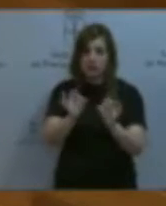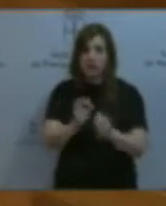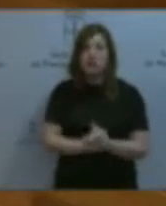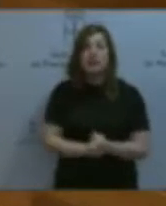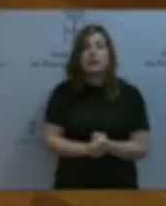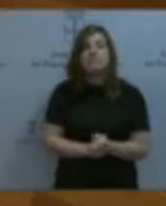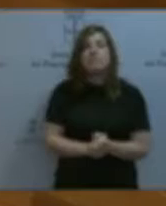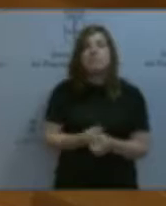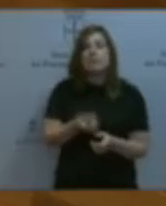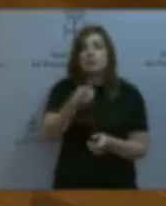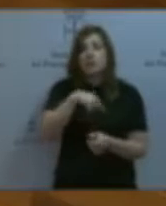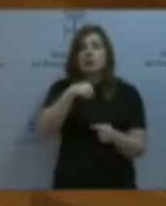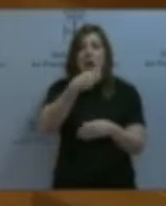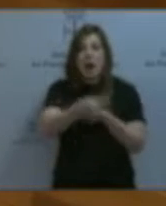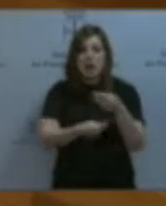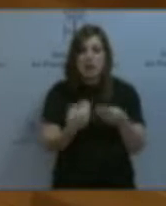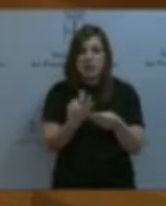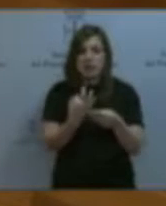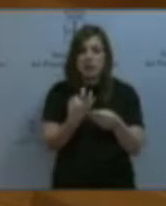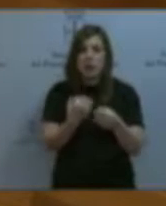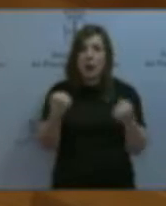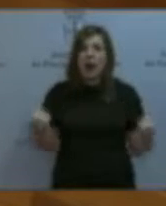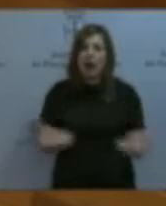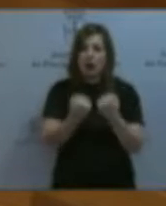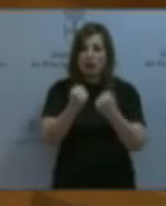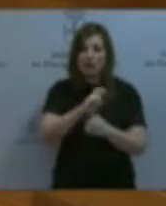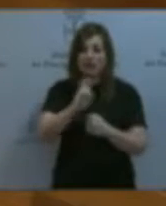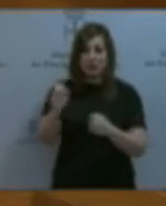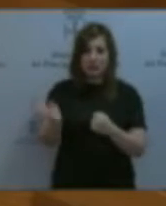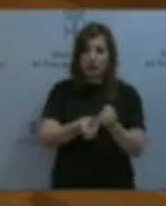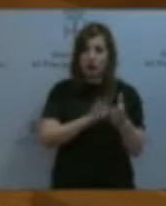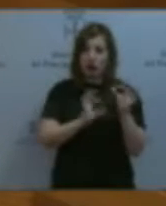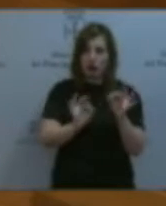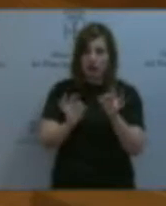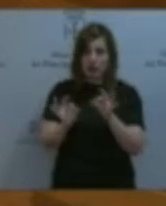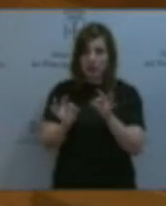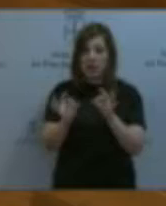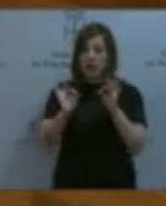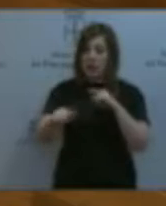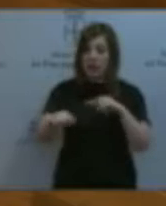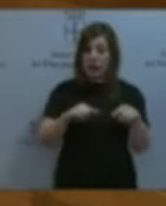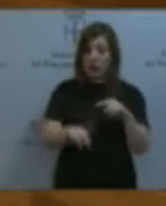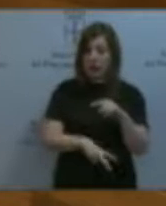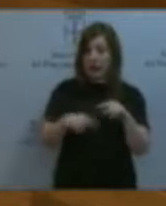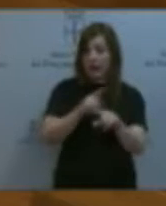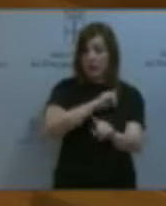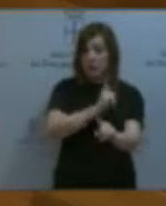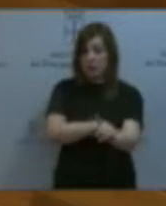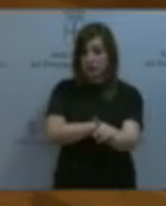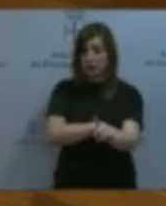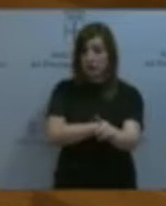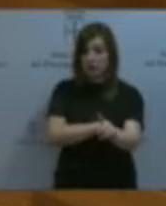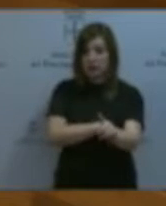hemos llevado y estamos llevando a cabo varias acciones concretas desde la Dirección General de Deporte,